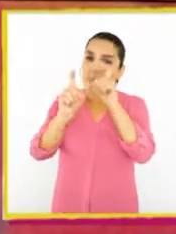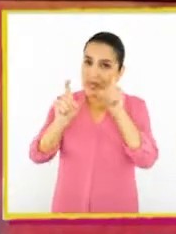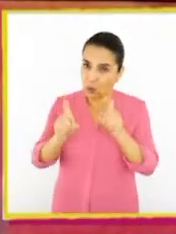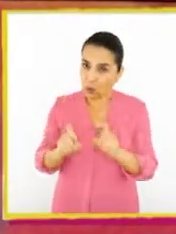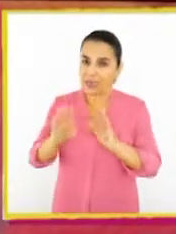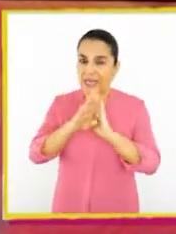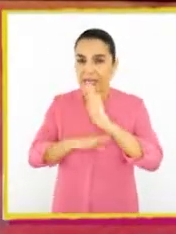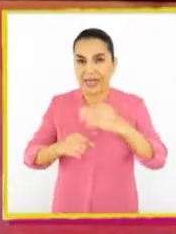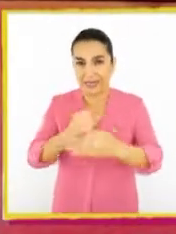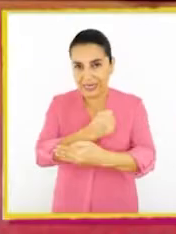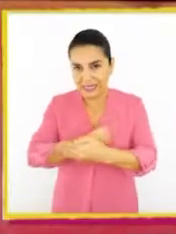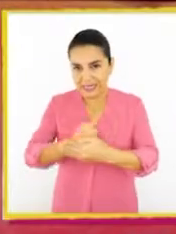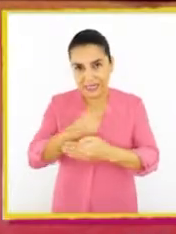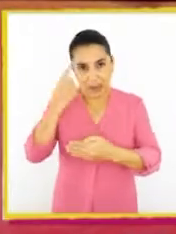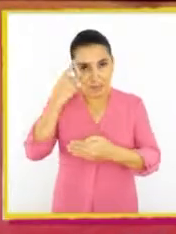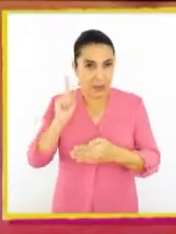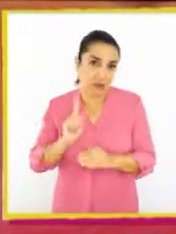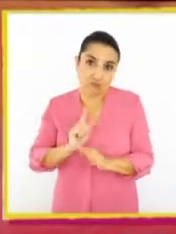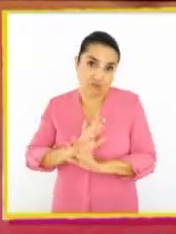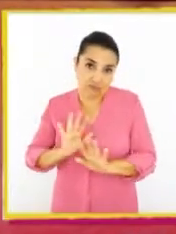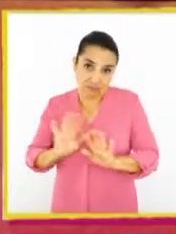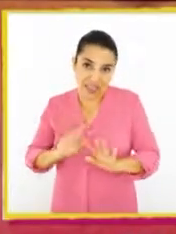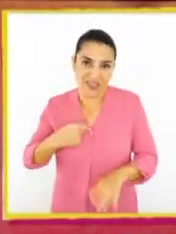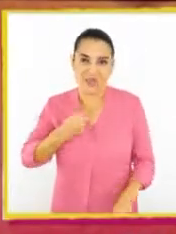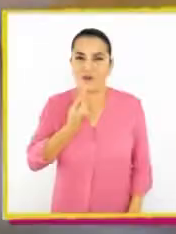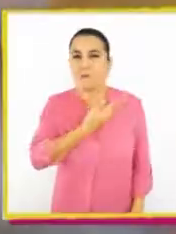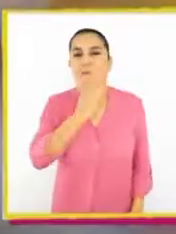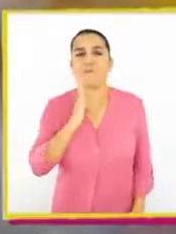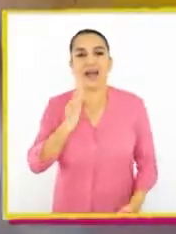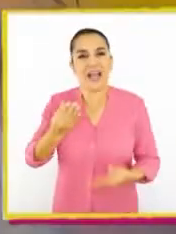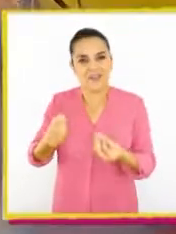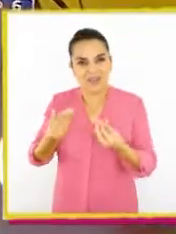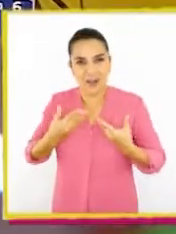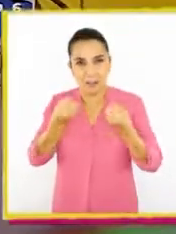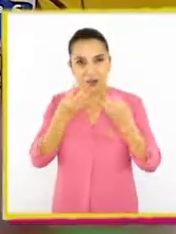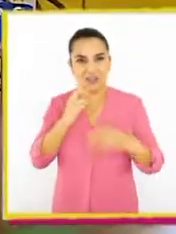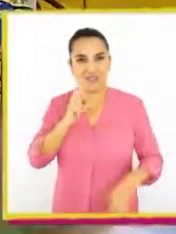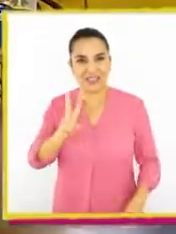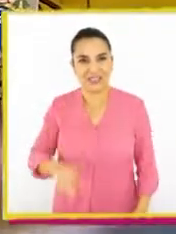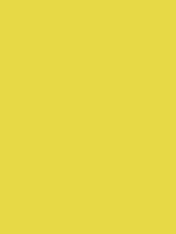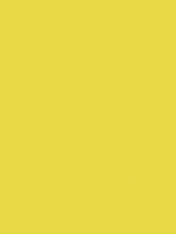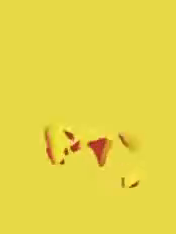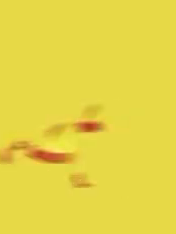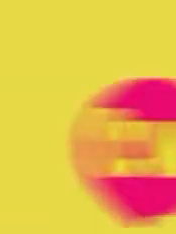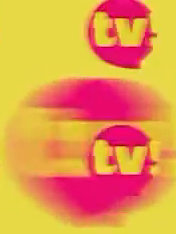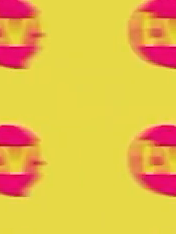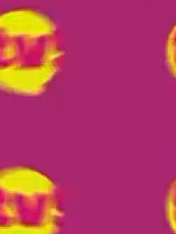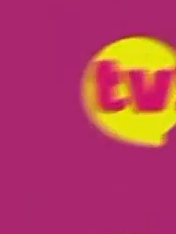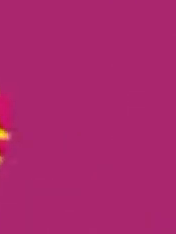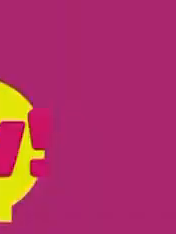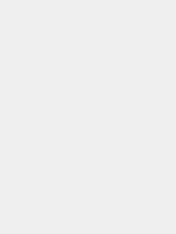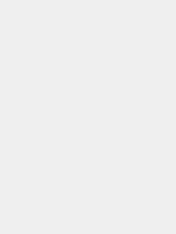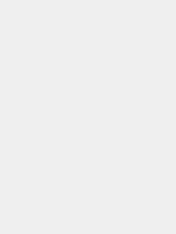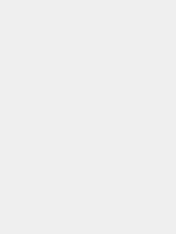voy a preguntar por la receta, pero no les prometo nada. Soy Maca, bienvenidos a Préndate.